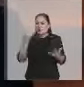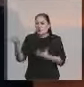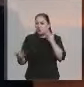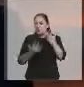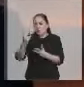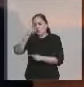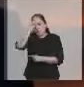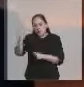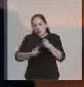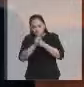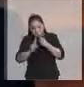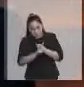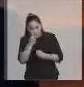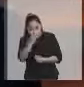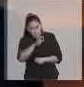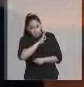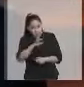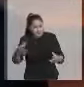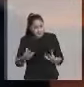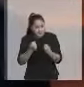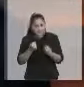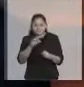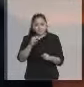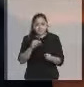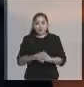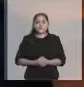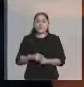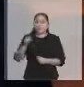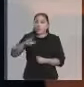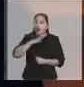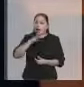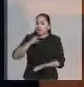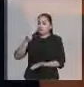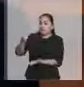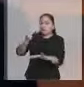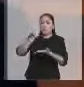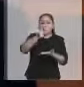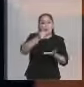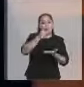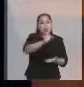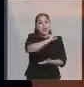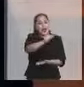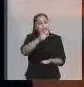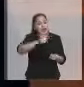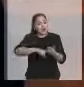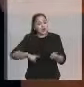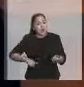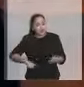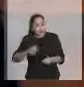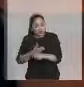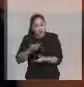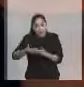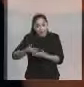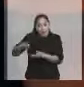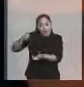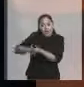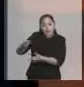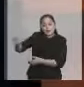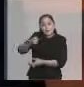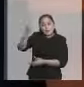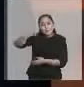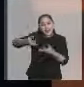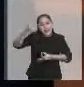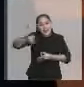tiempo aportaciones que se dieron a los gobernantes que hoy están juzgándose, y te pregunto si